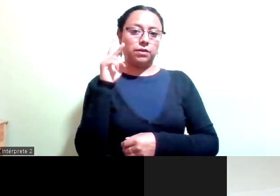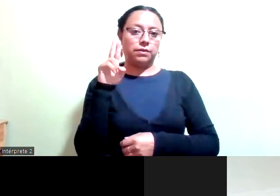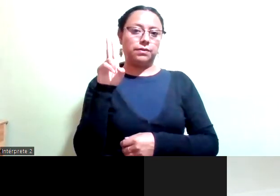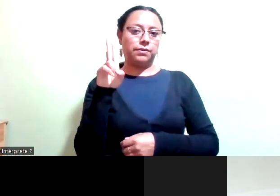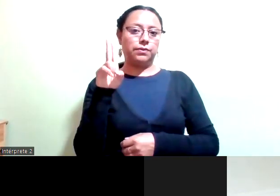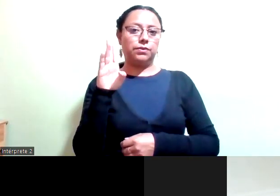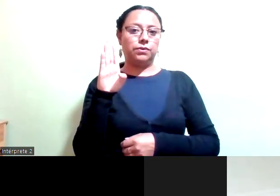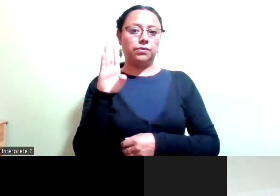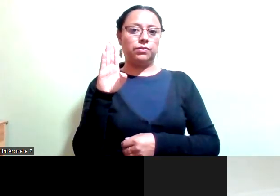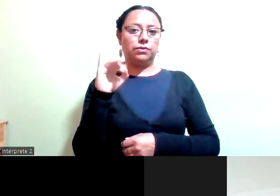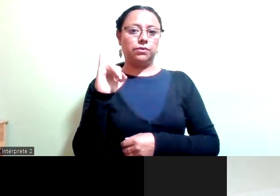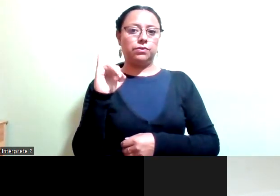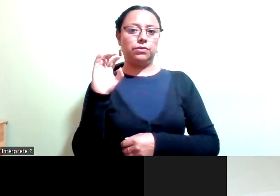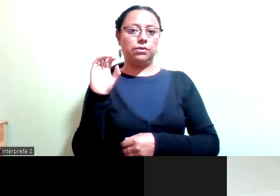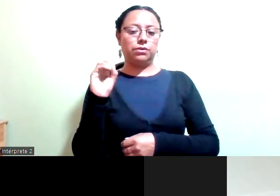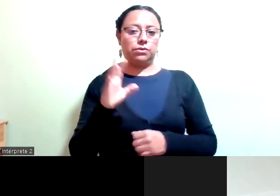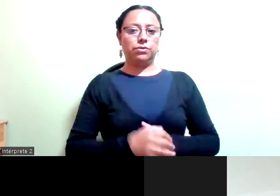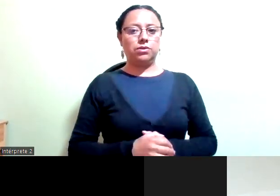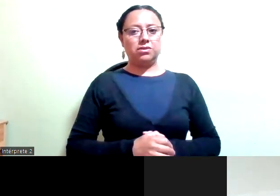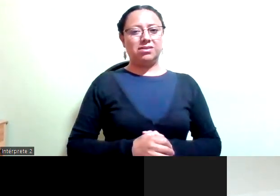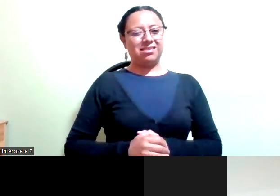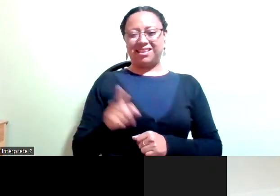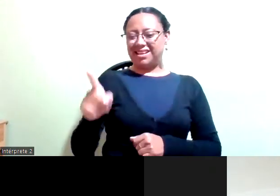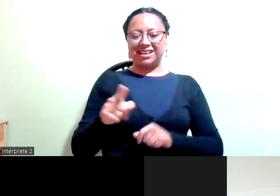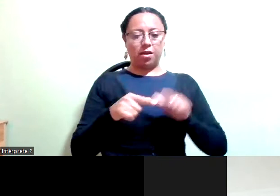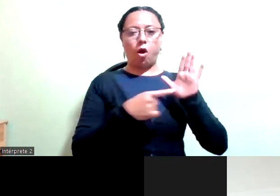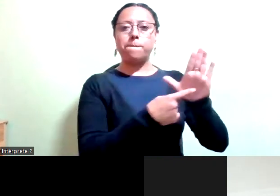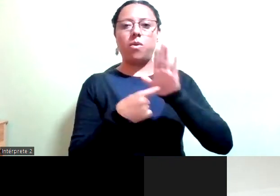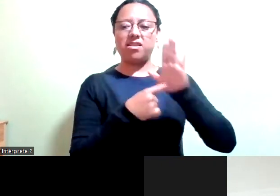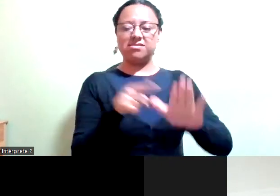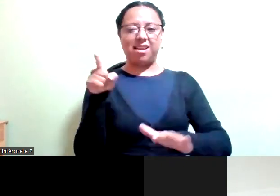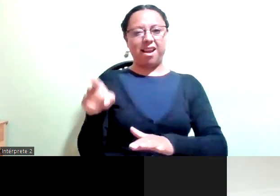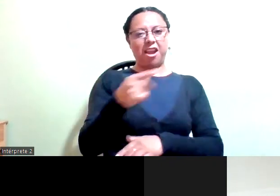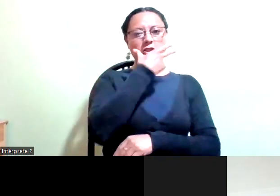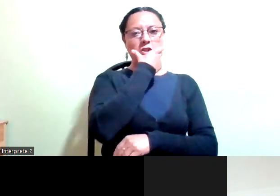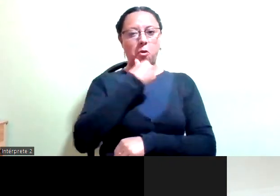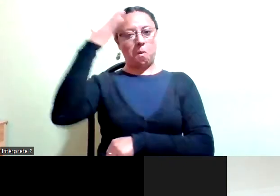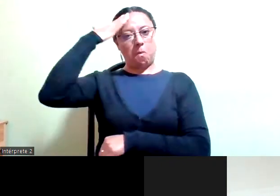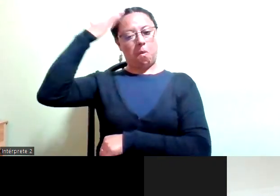Rubio, sigue demostrando su machismo, su